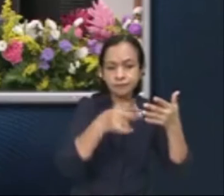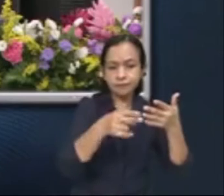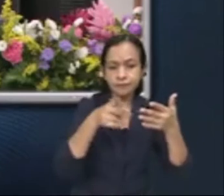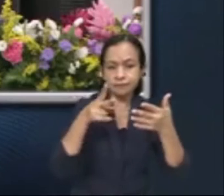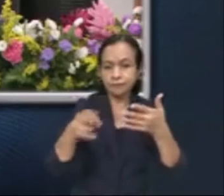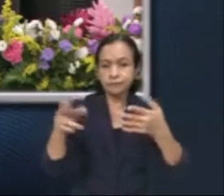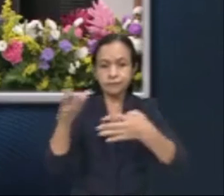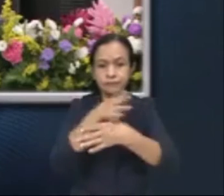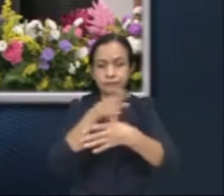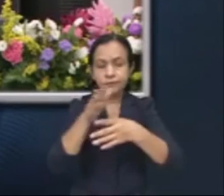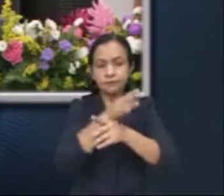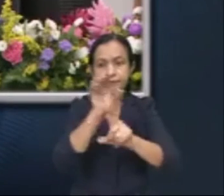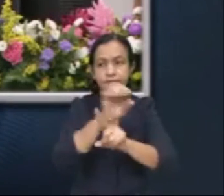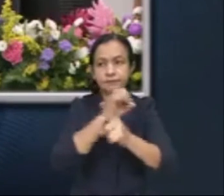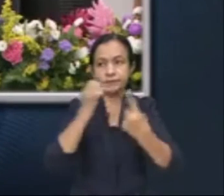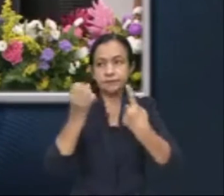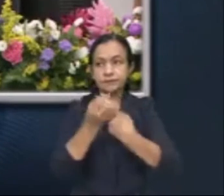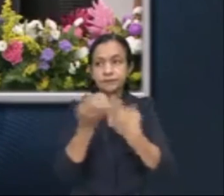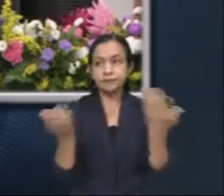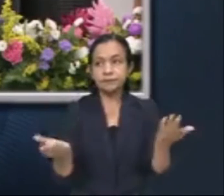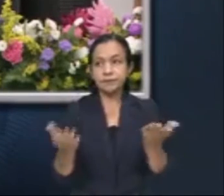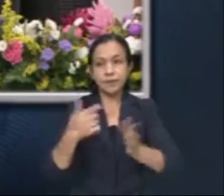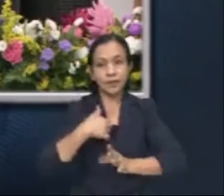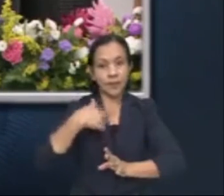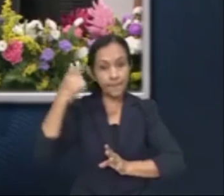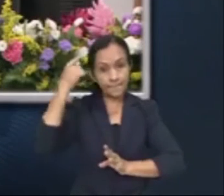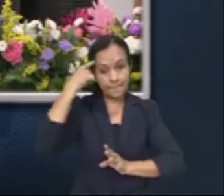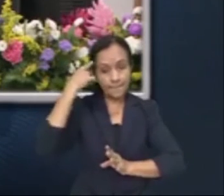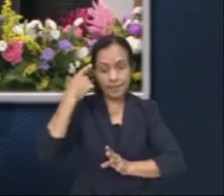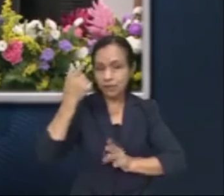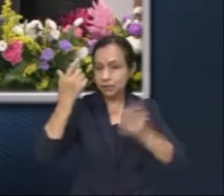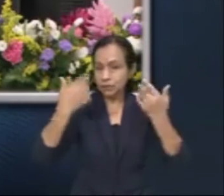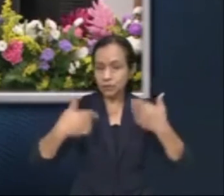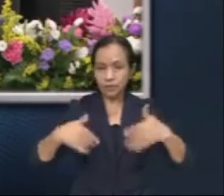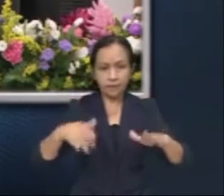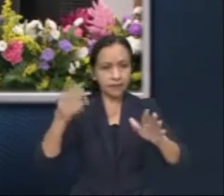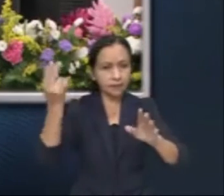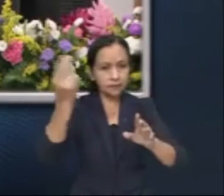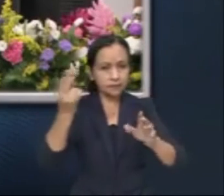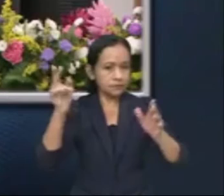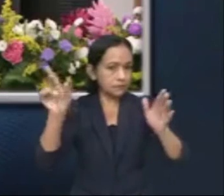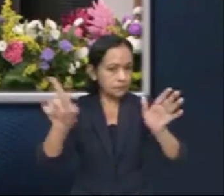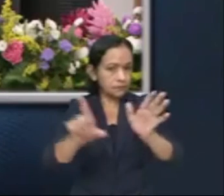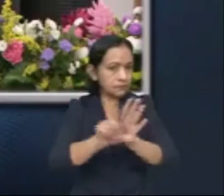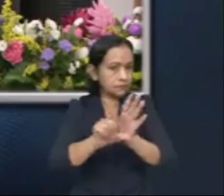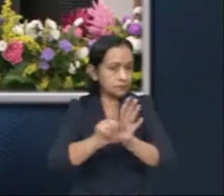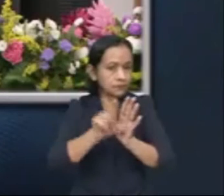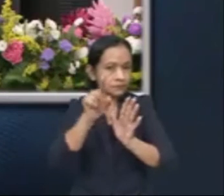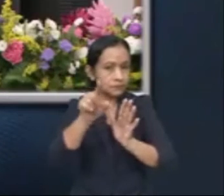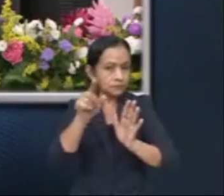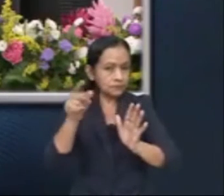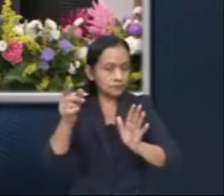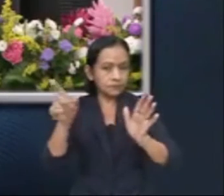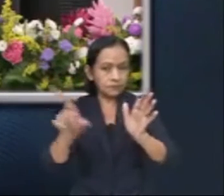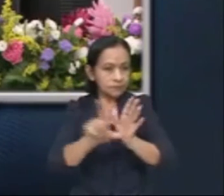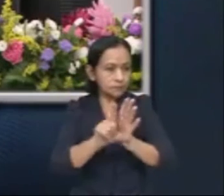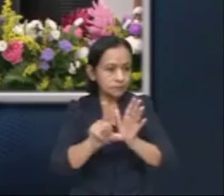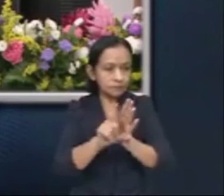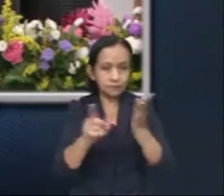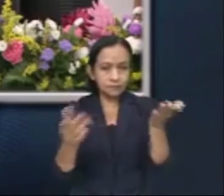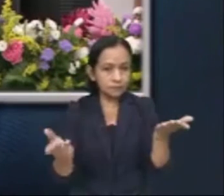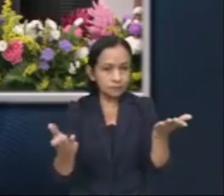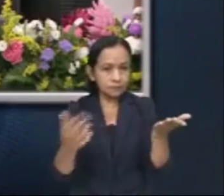las personas jurídicas. Entonces, yo creo que eso debe ser con normalidad, es aplicación de la ley. Si vos haces una ley y haces